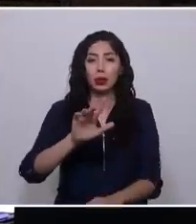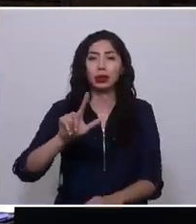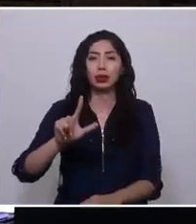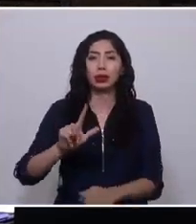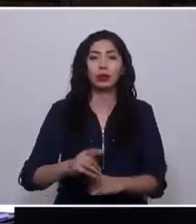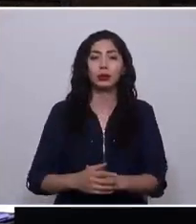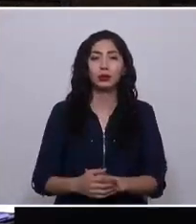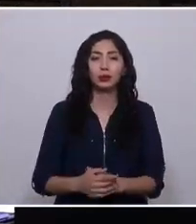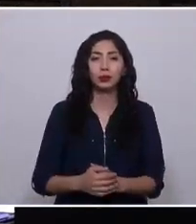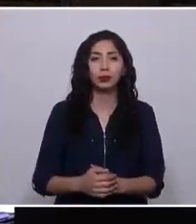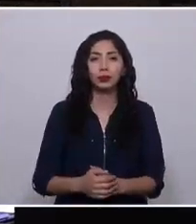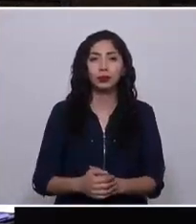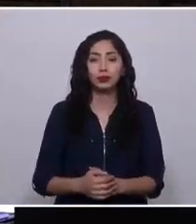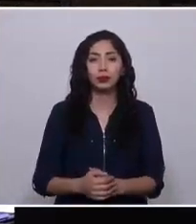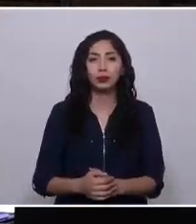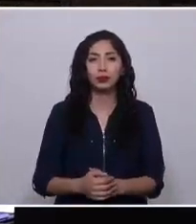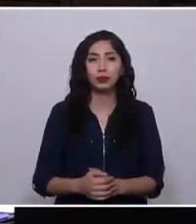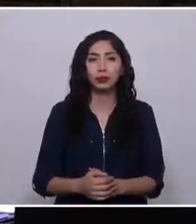57.